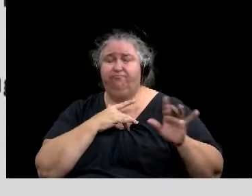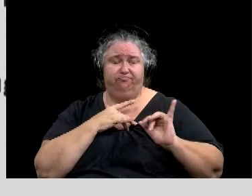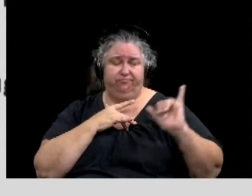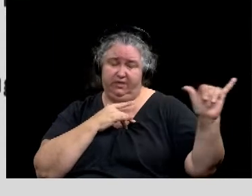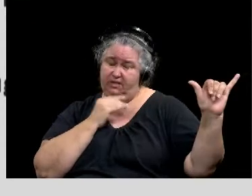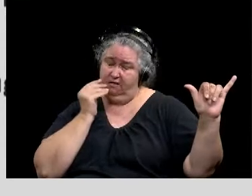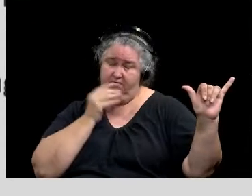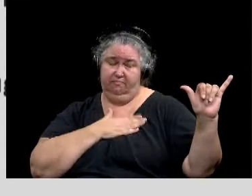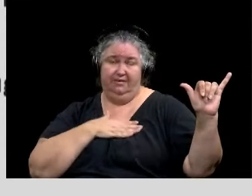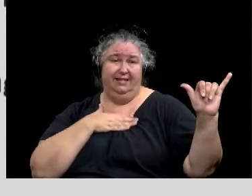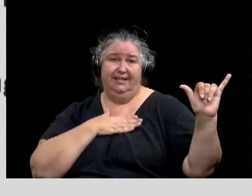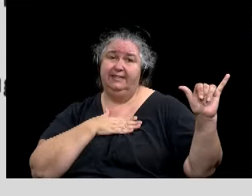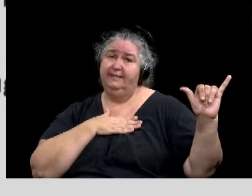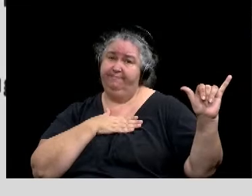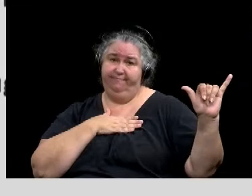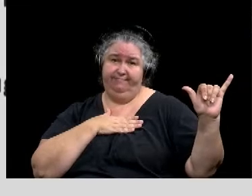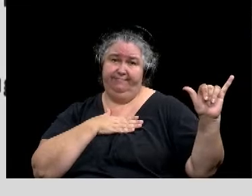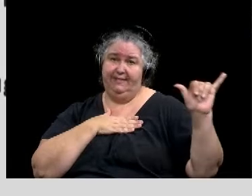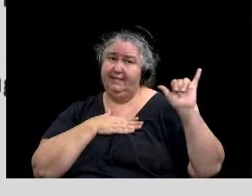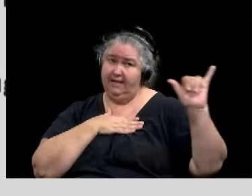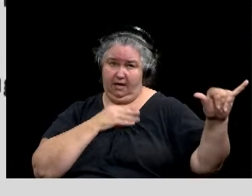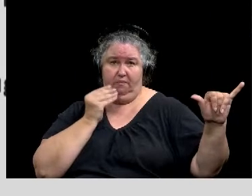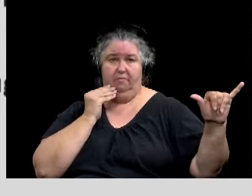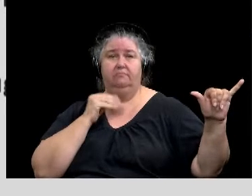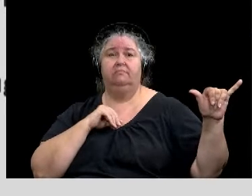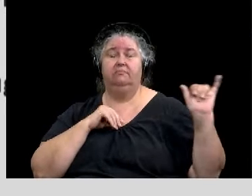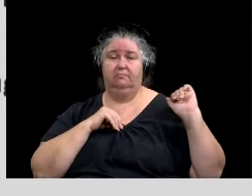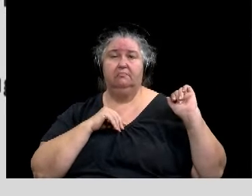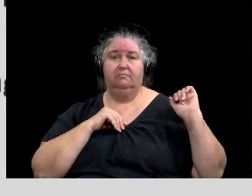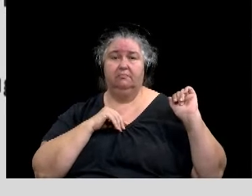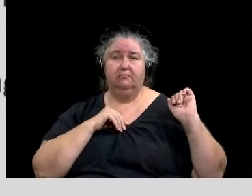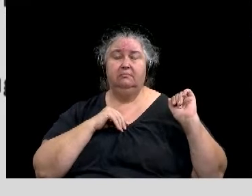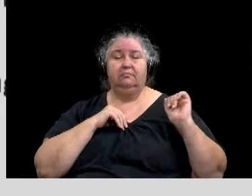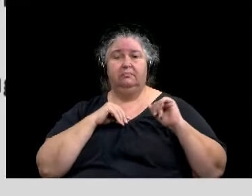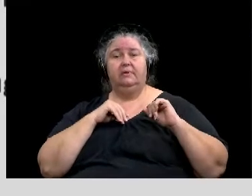reuniones si se sienten mal otros